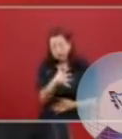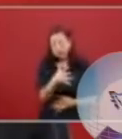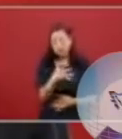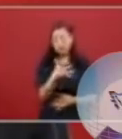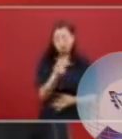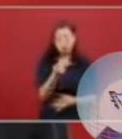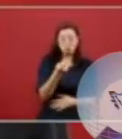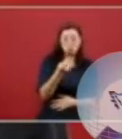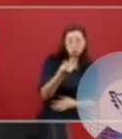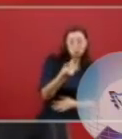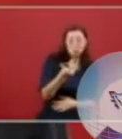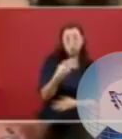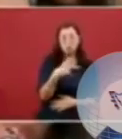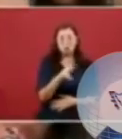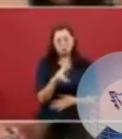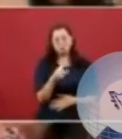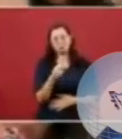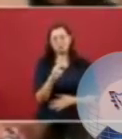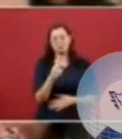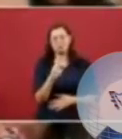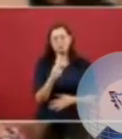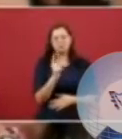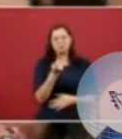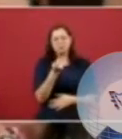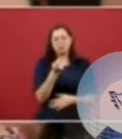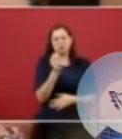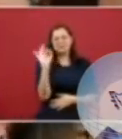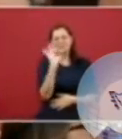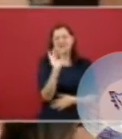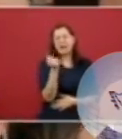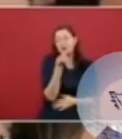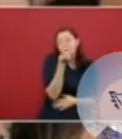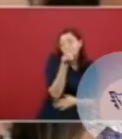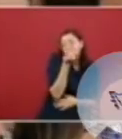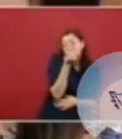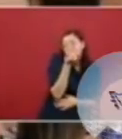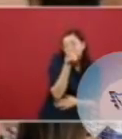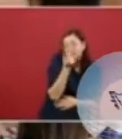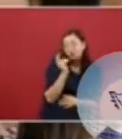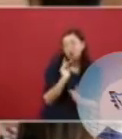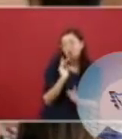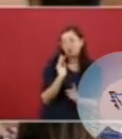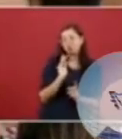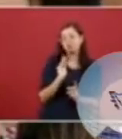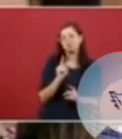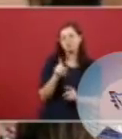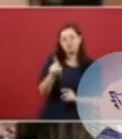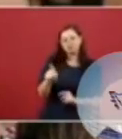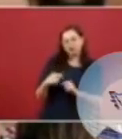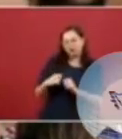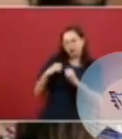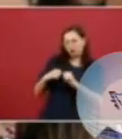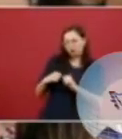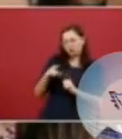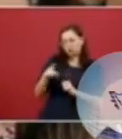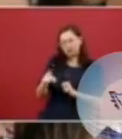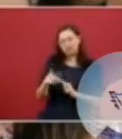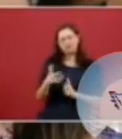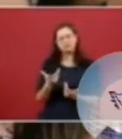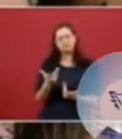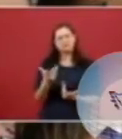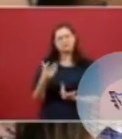produce, ni canicas, pero sí produce un balín de oro. Con su autoridad moral, ¿no cree que se podría